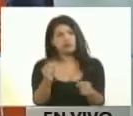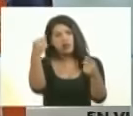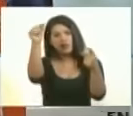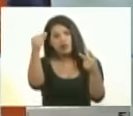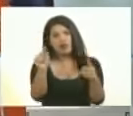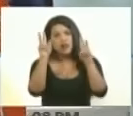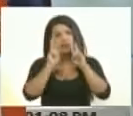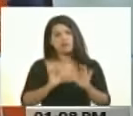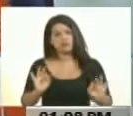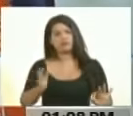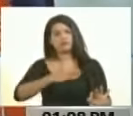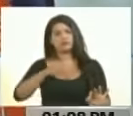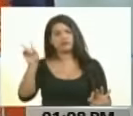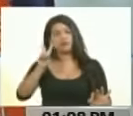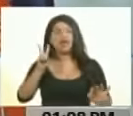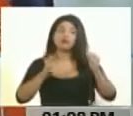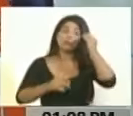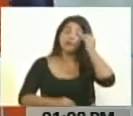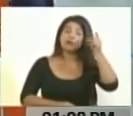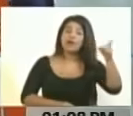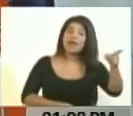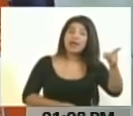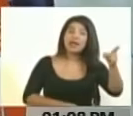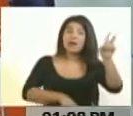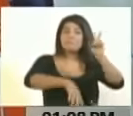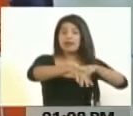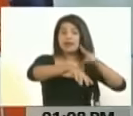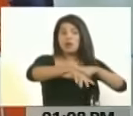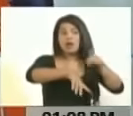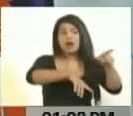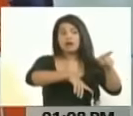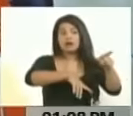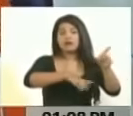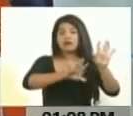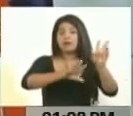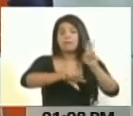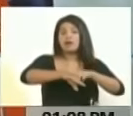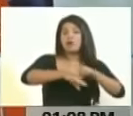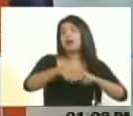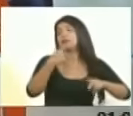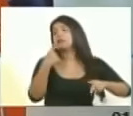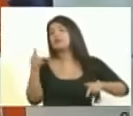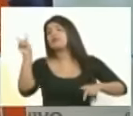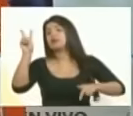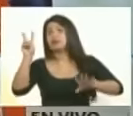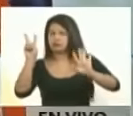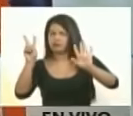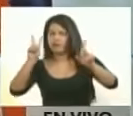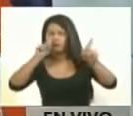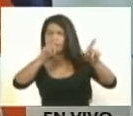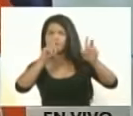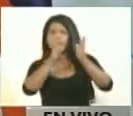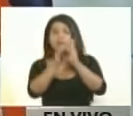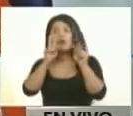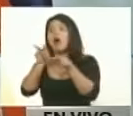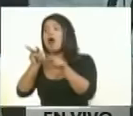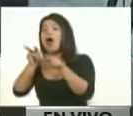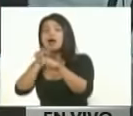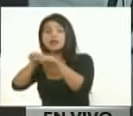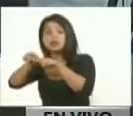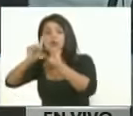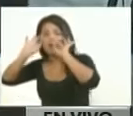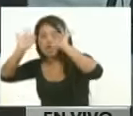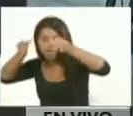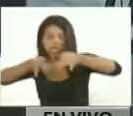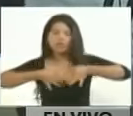Ese vicecanciller debe referirse a cómo cumple las normas del Mercosur y a ver con qué cara sale él a hablar